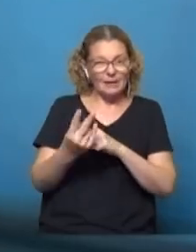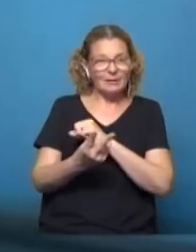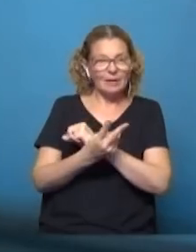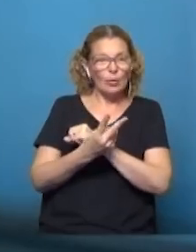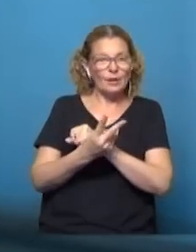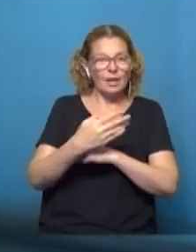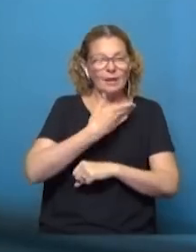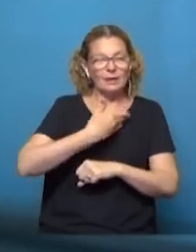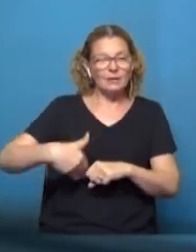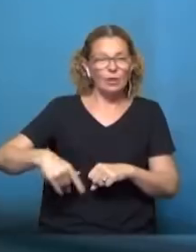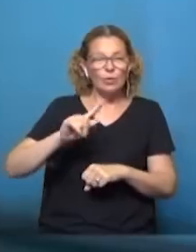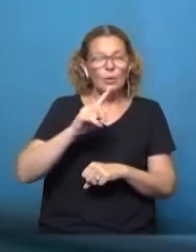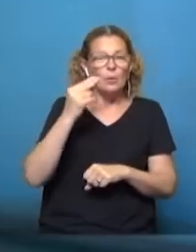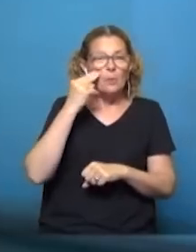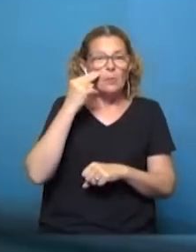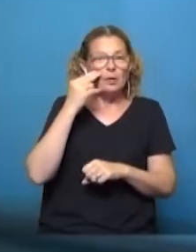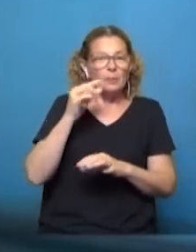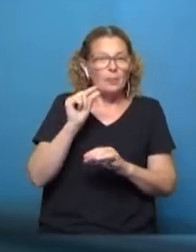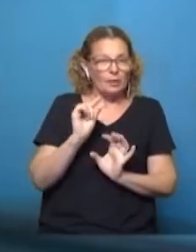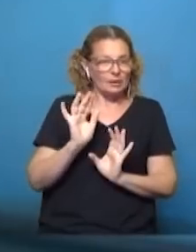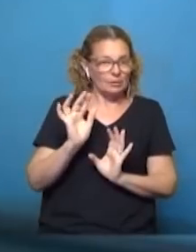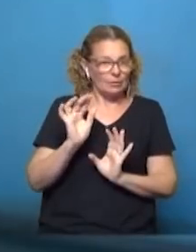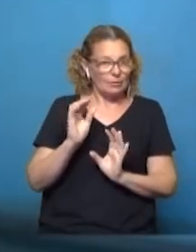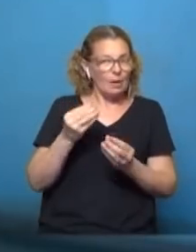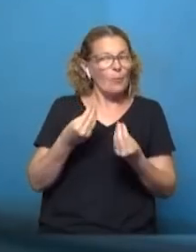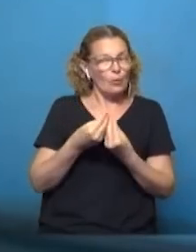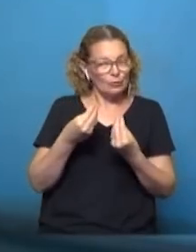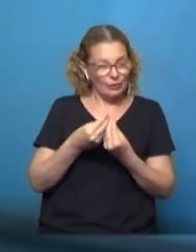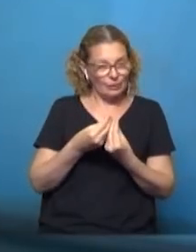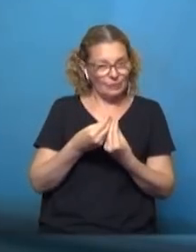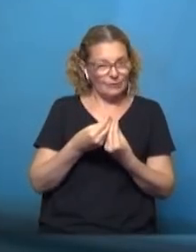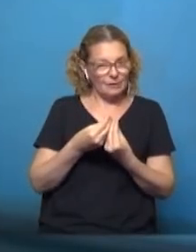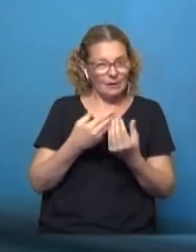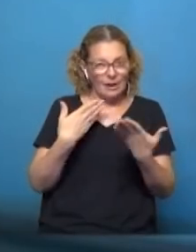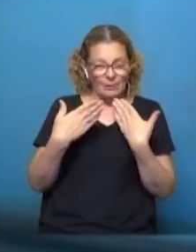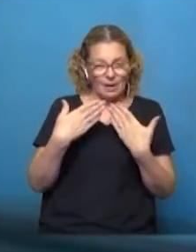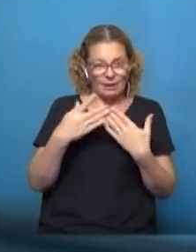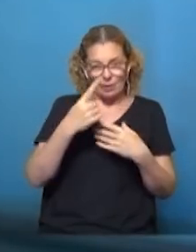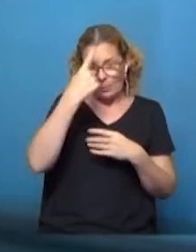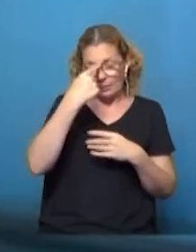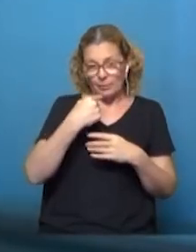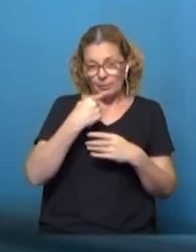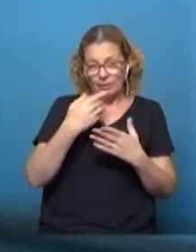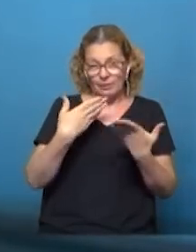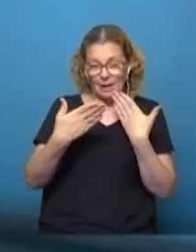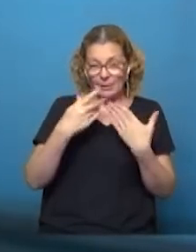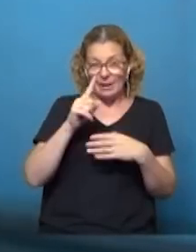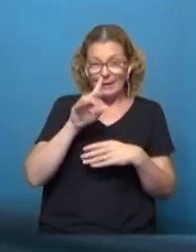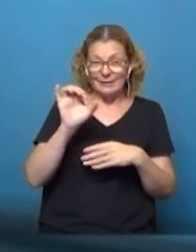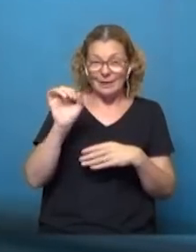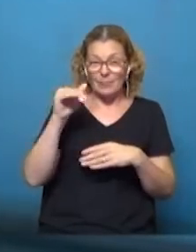Estado no es un problema de internet aunque también hay mucho vintene hay que hablar que de los pasaportes habla de cien millones de